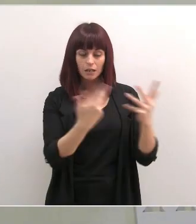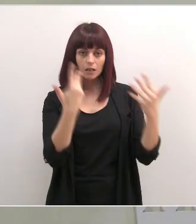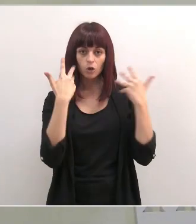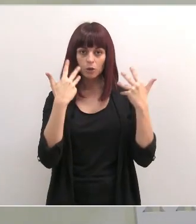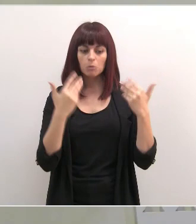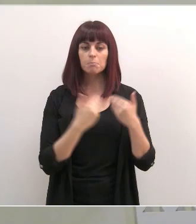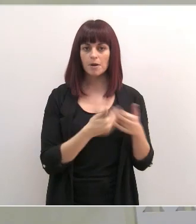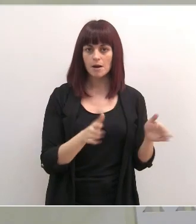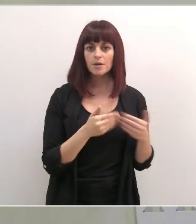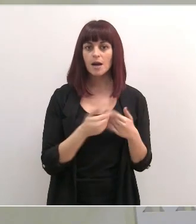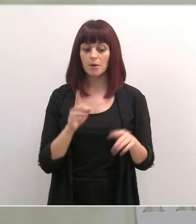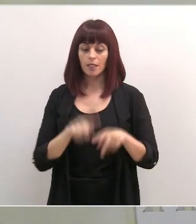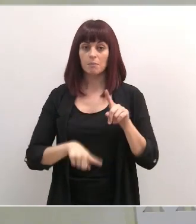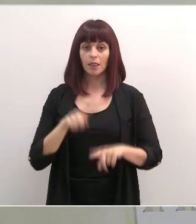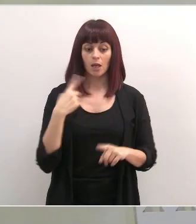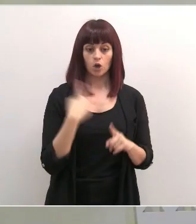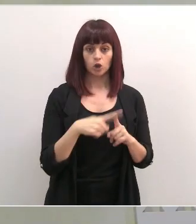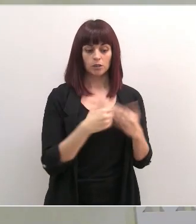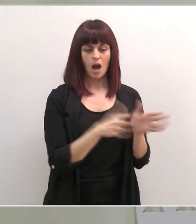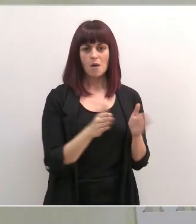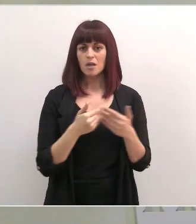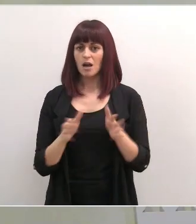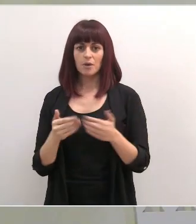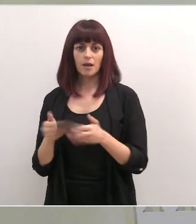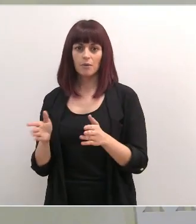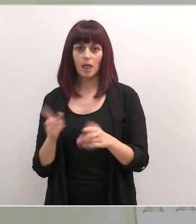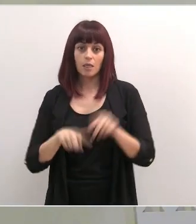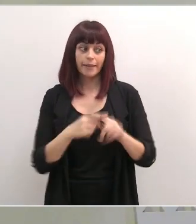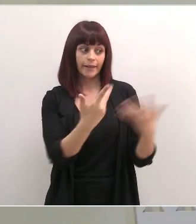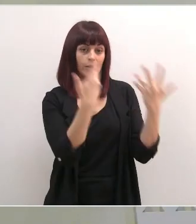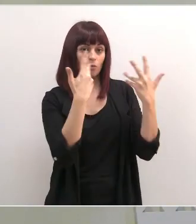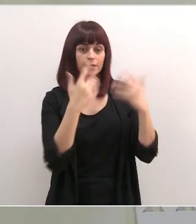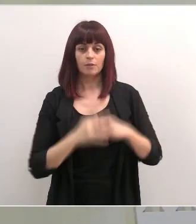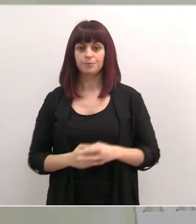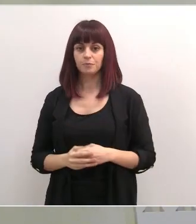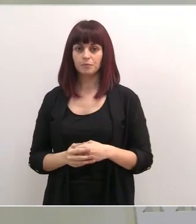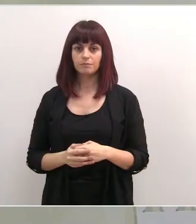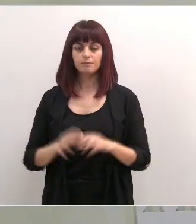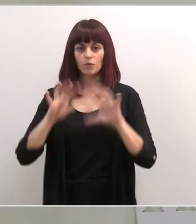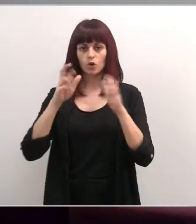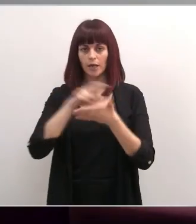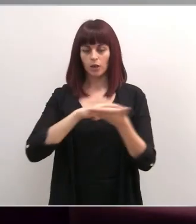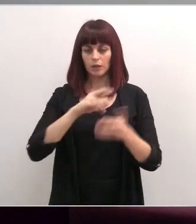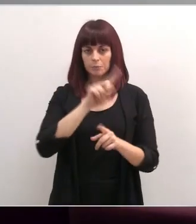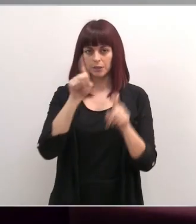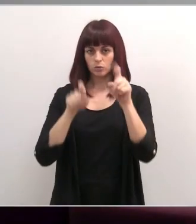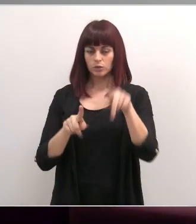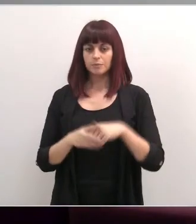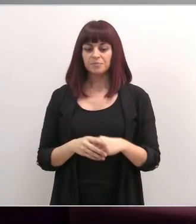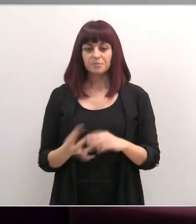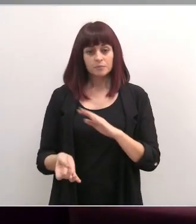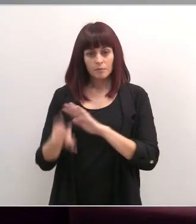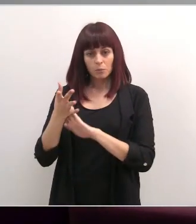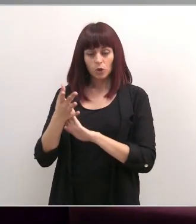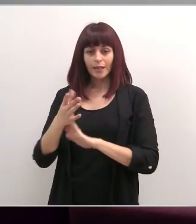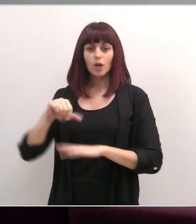podía abrir determinadas cosas y abrimos según lo recomendado. Onda Regional pregunta cómo evoluciona el brote